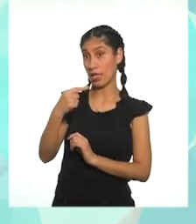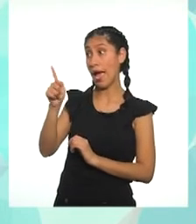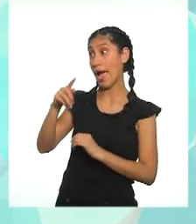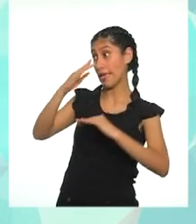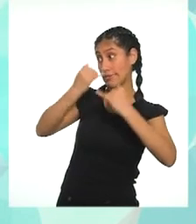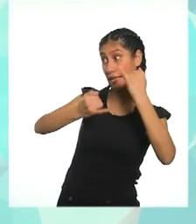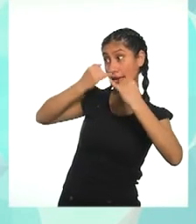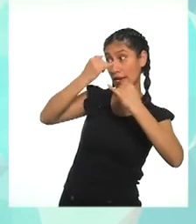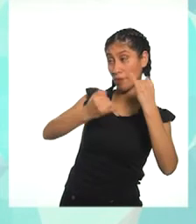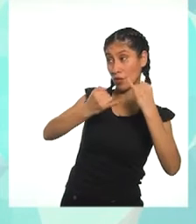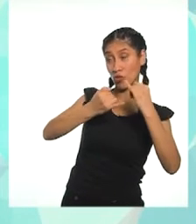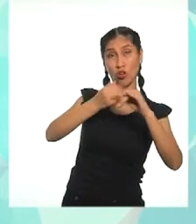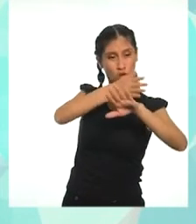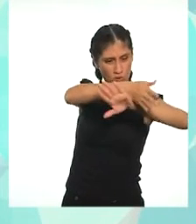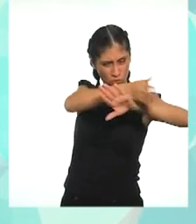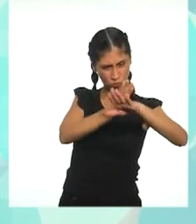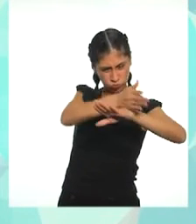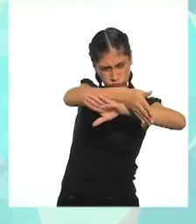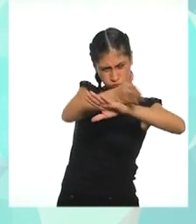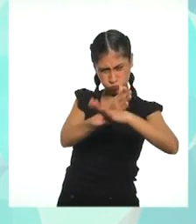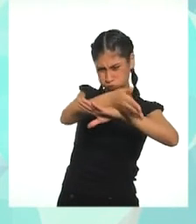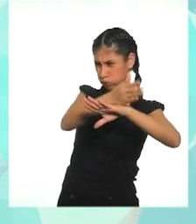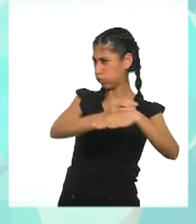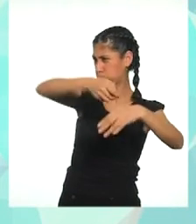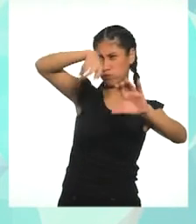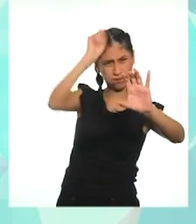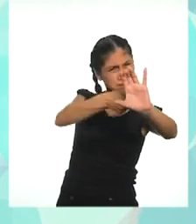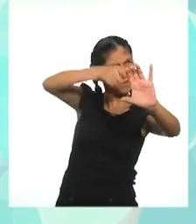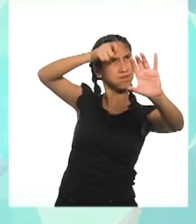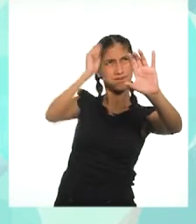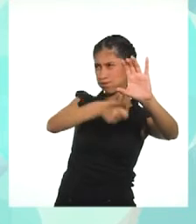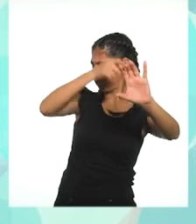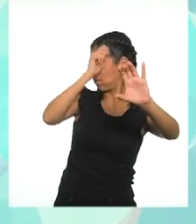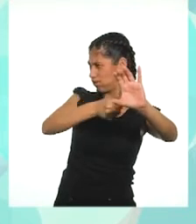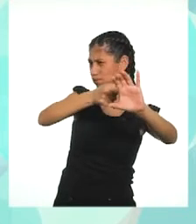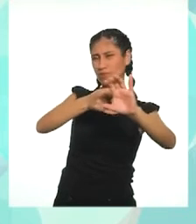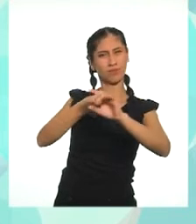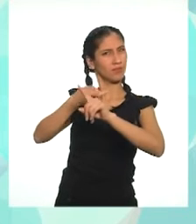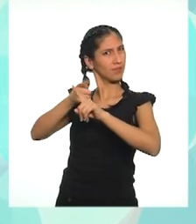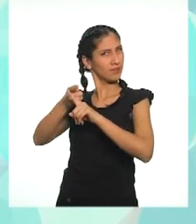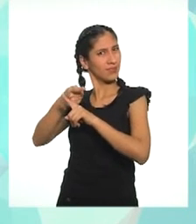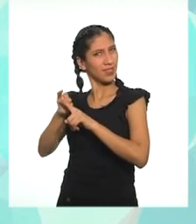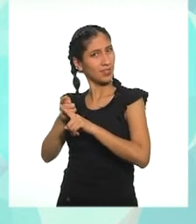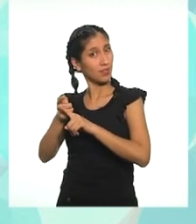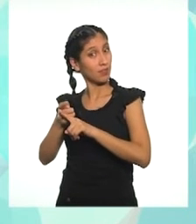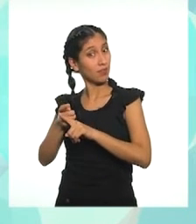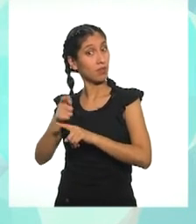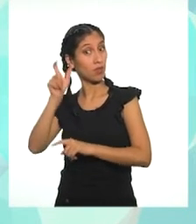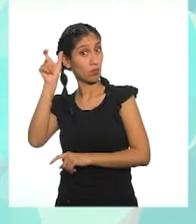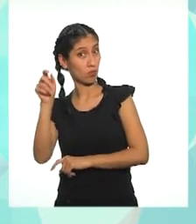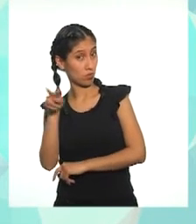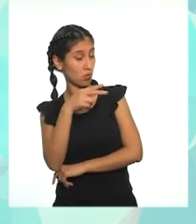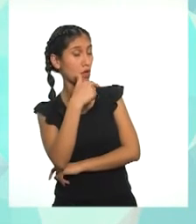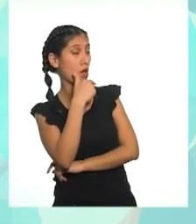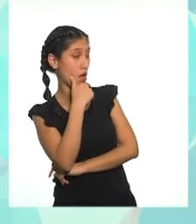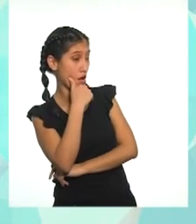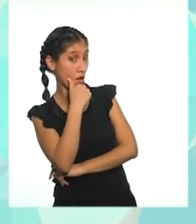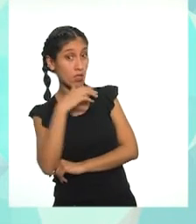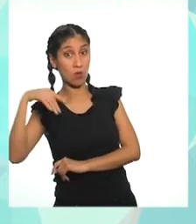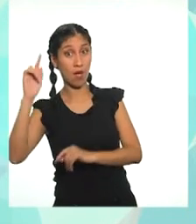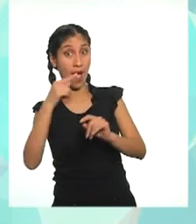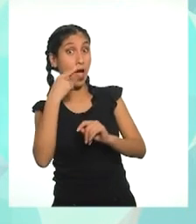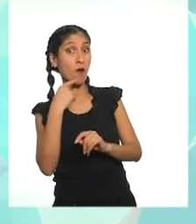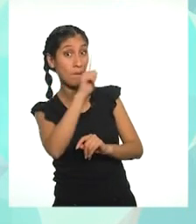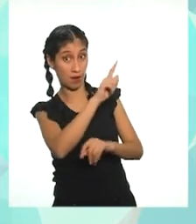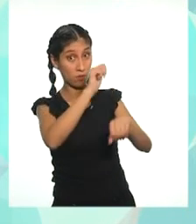cavando, cortando la madera, picando la piedra, etc. El visitante se acerca al